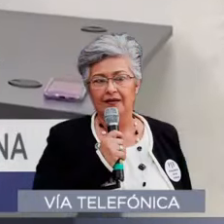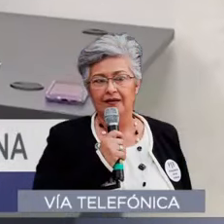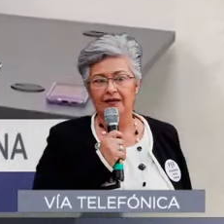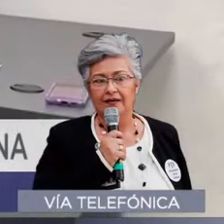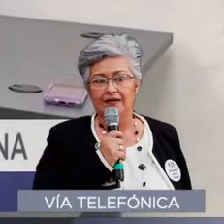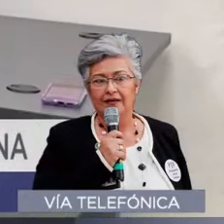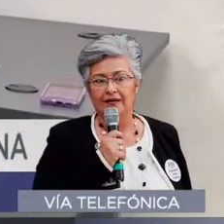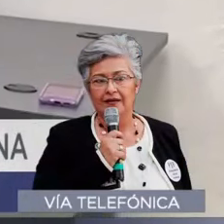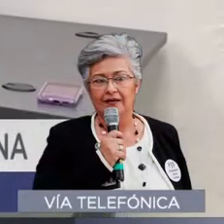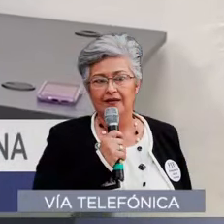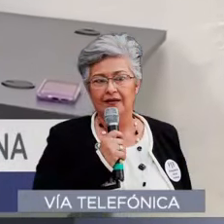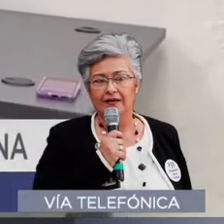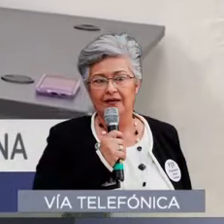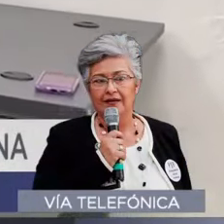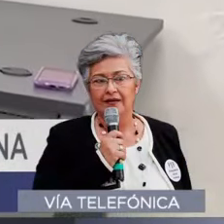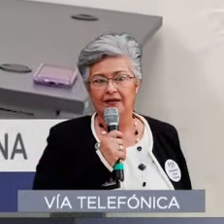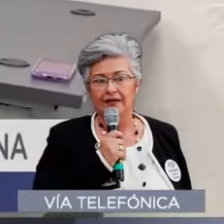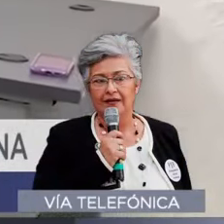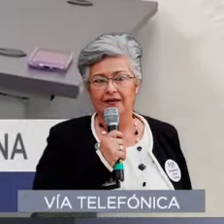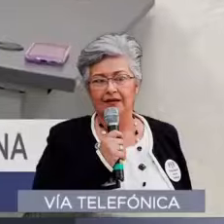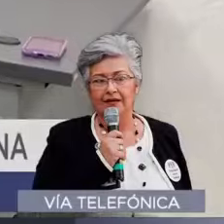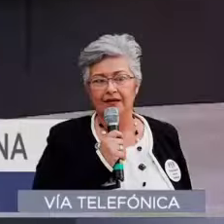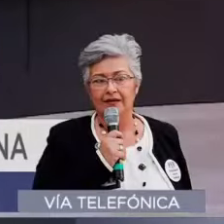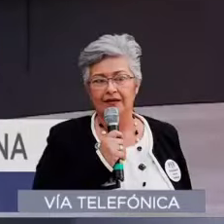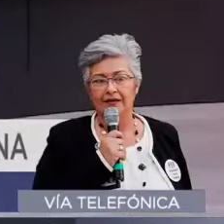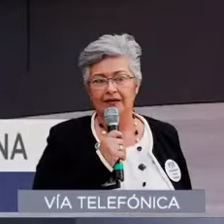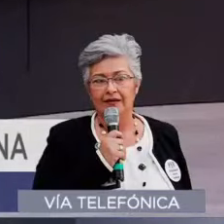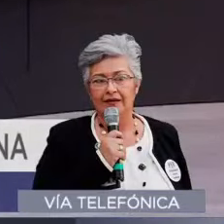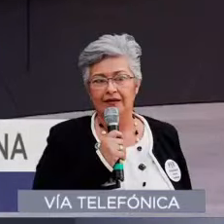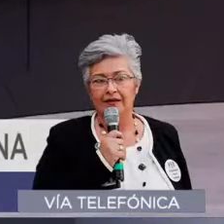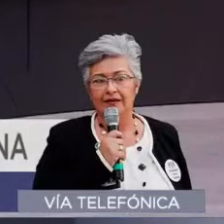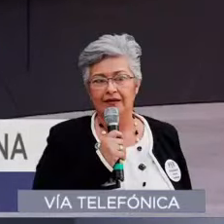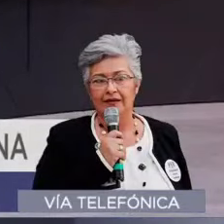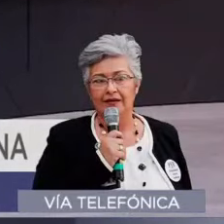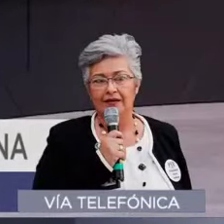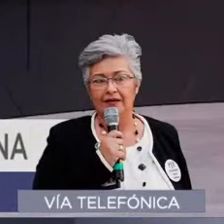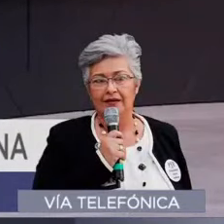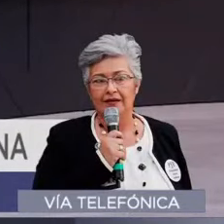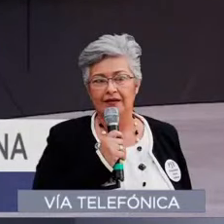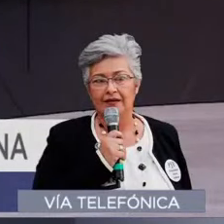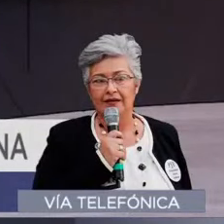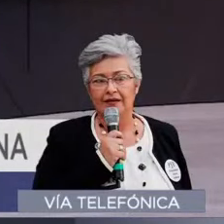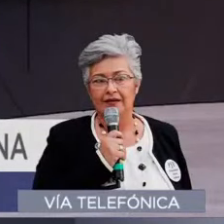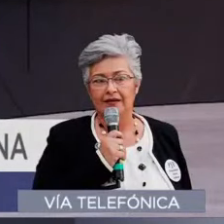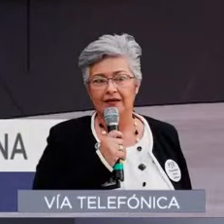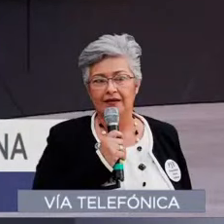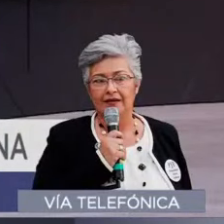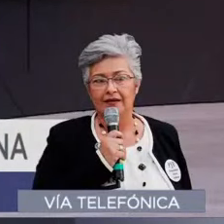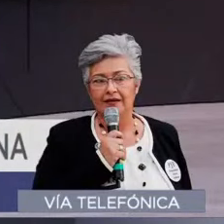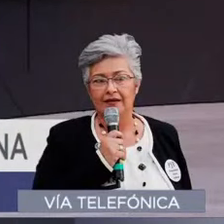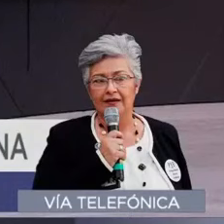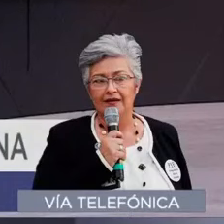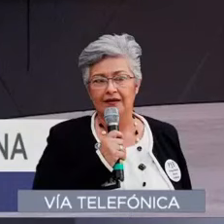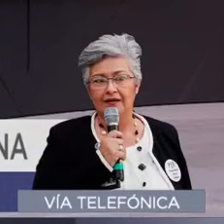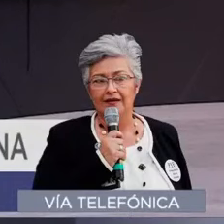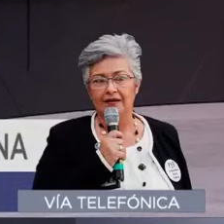legislatura. Uh-huh. Pues ahora mismo están en este, allá afuera de la Suprema Corte de Justicia de la